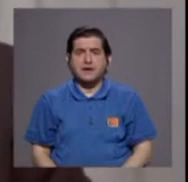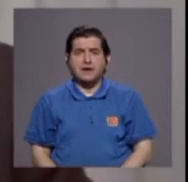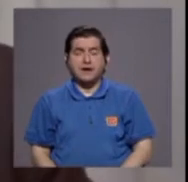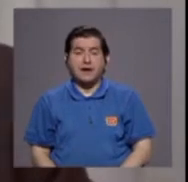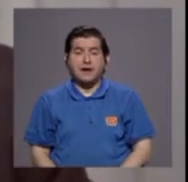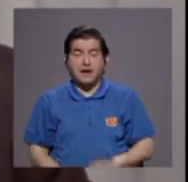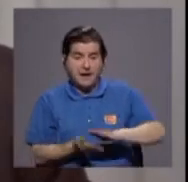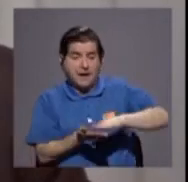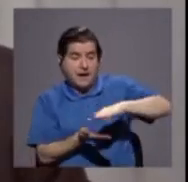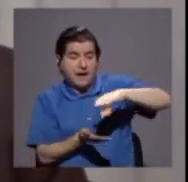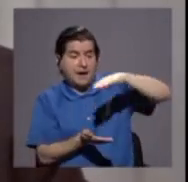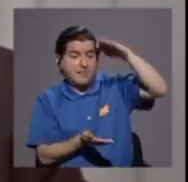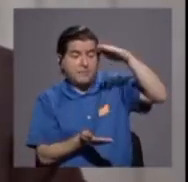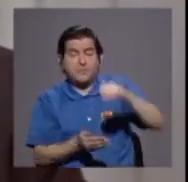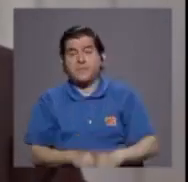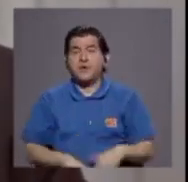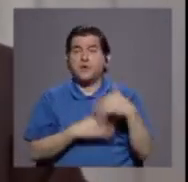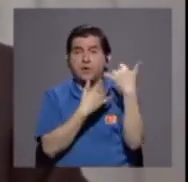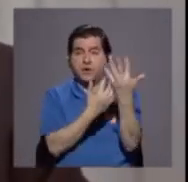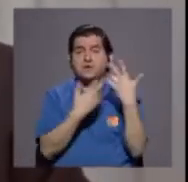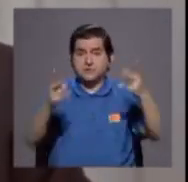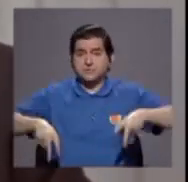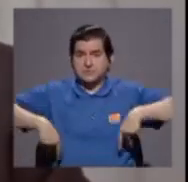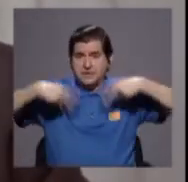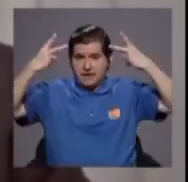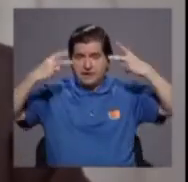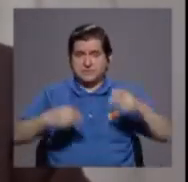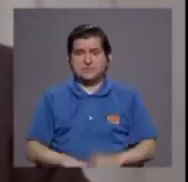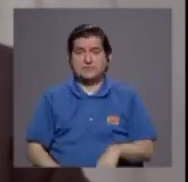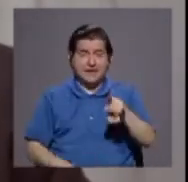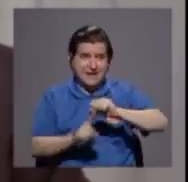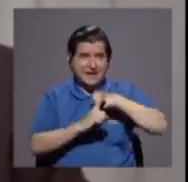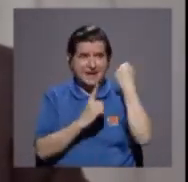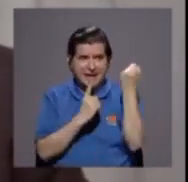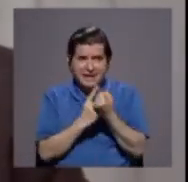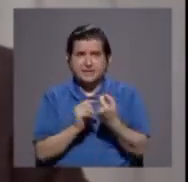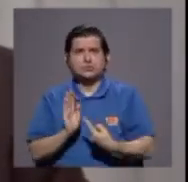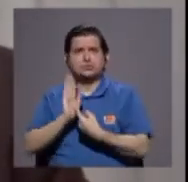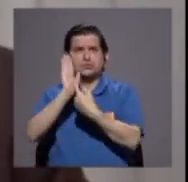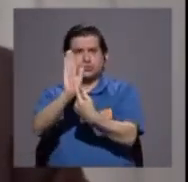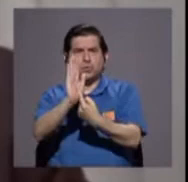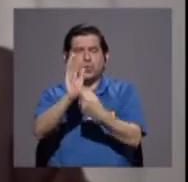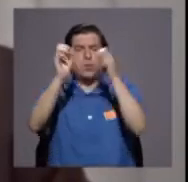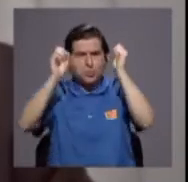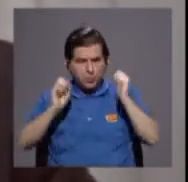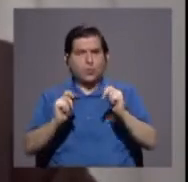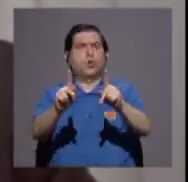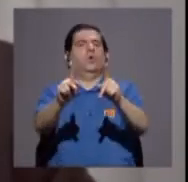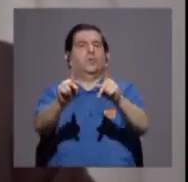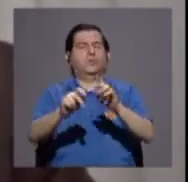de la esperanza de vida. Y eso ha sido presentado como una posibilidad.